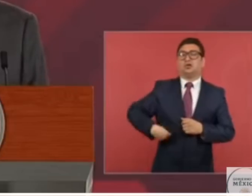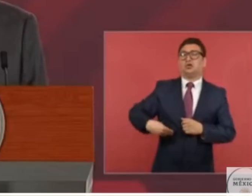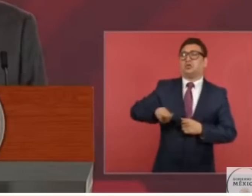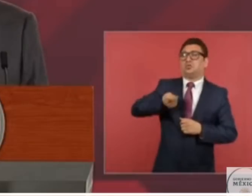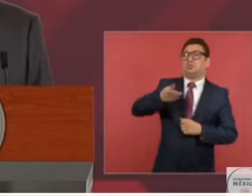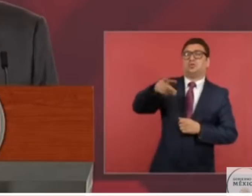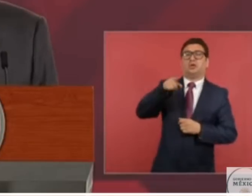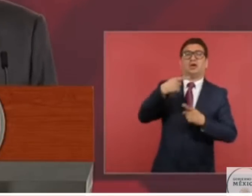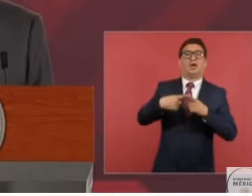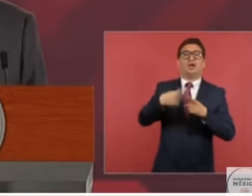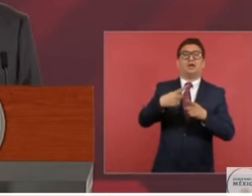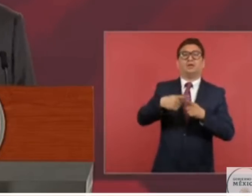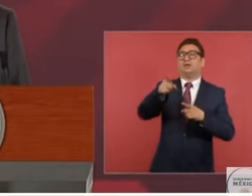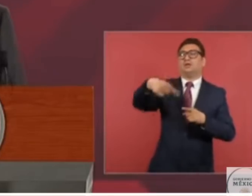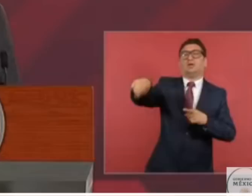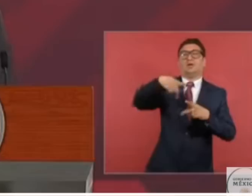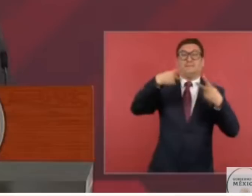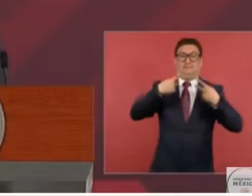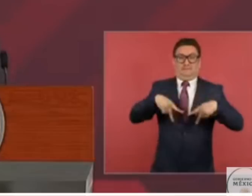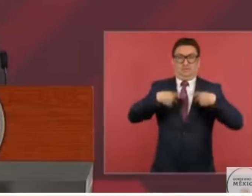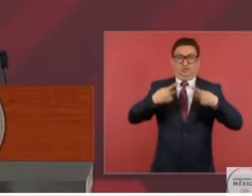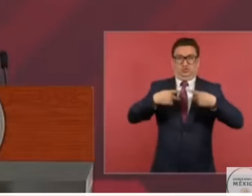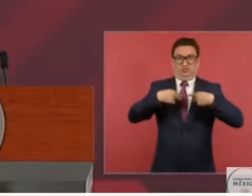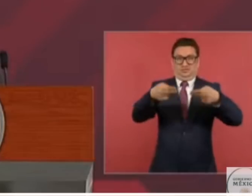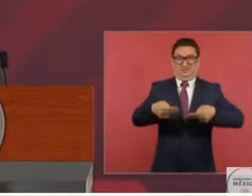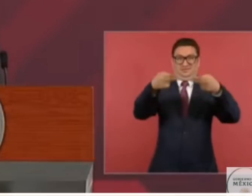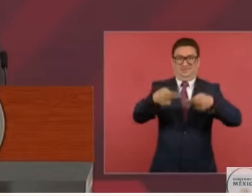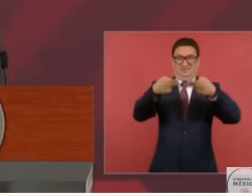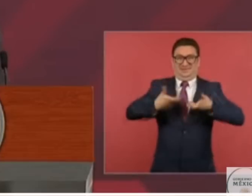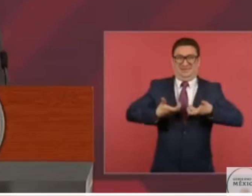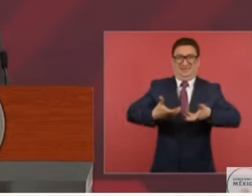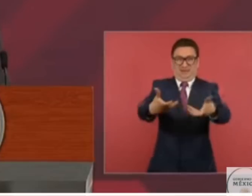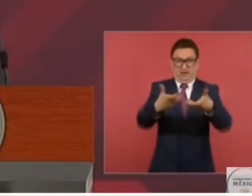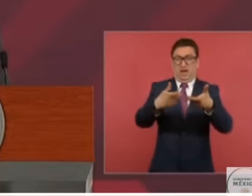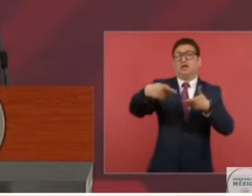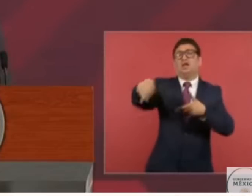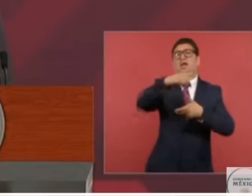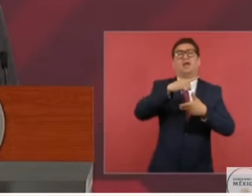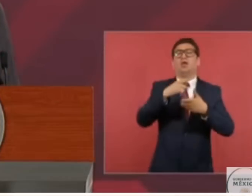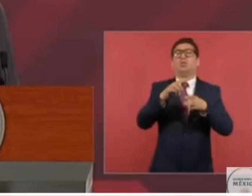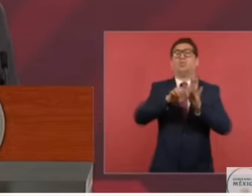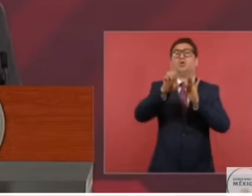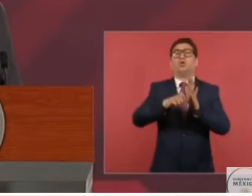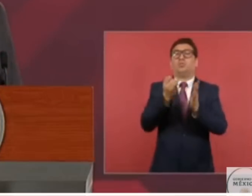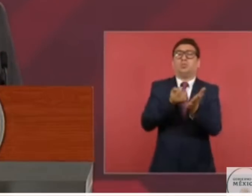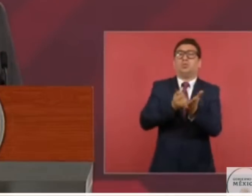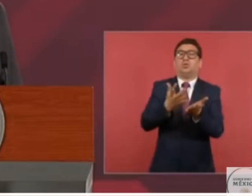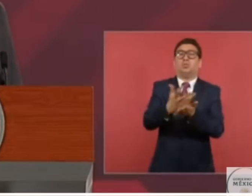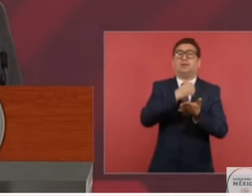los ambulantes de que no había recaudación